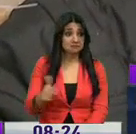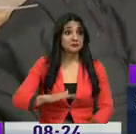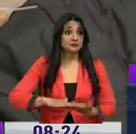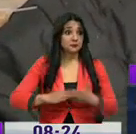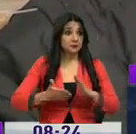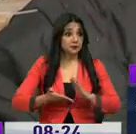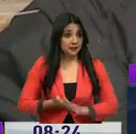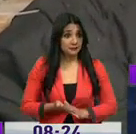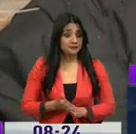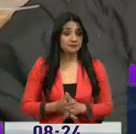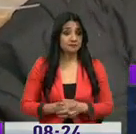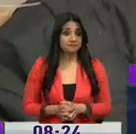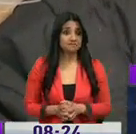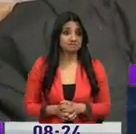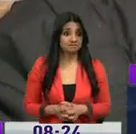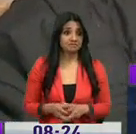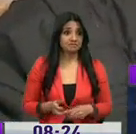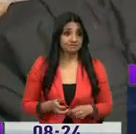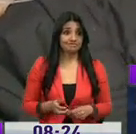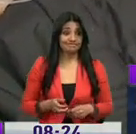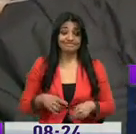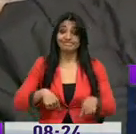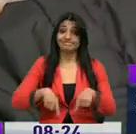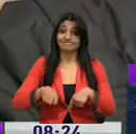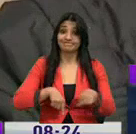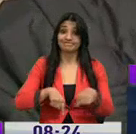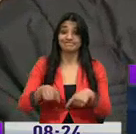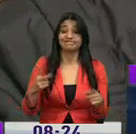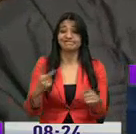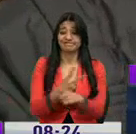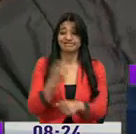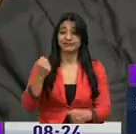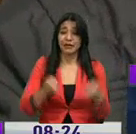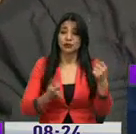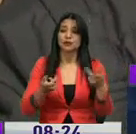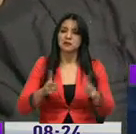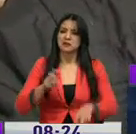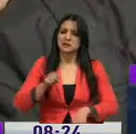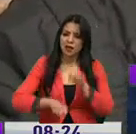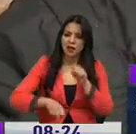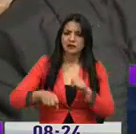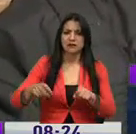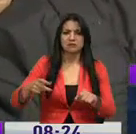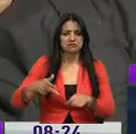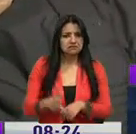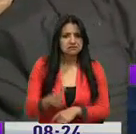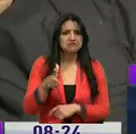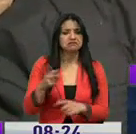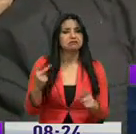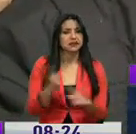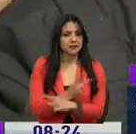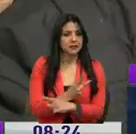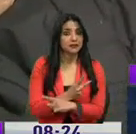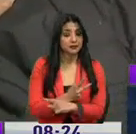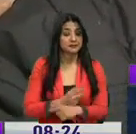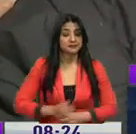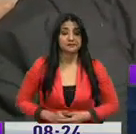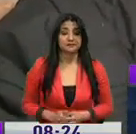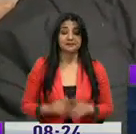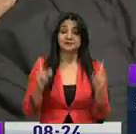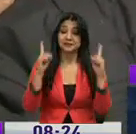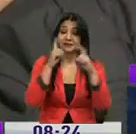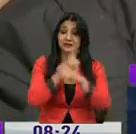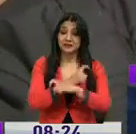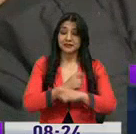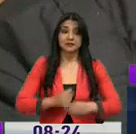comunidad que trafica por aquí y los carros mismos bastante pesados para pasar. Claro.